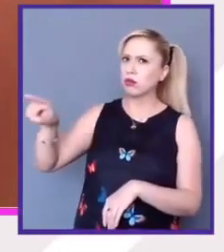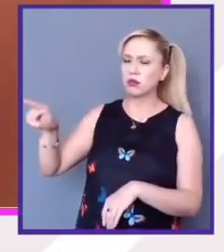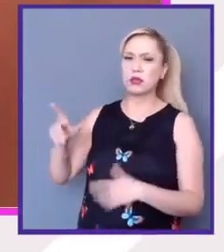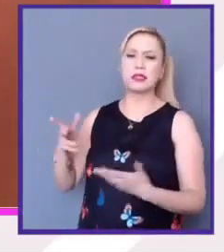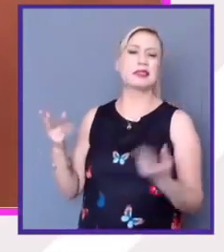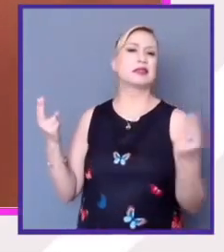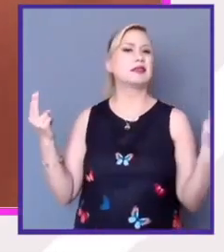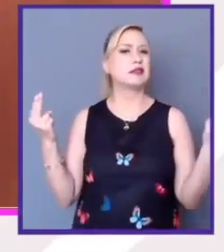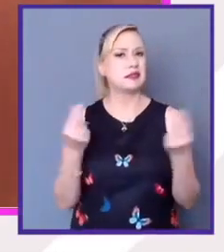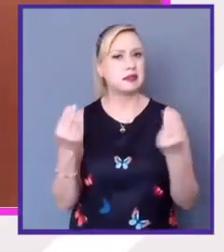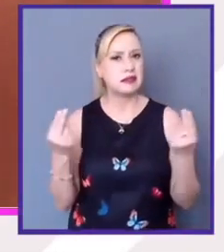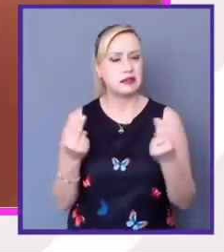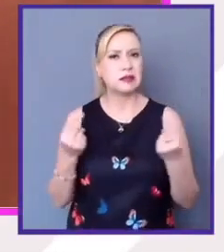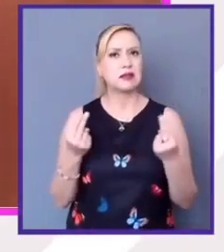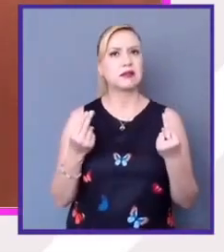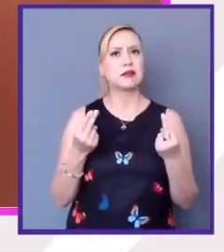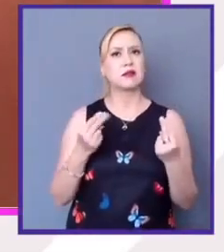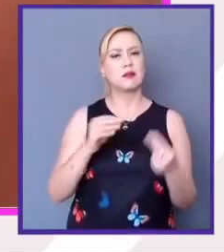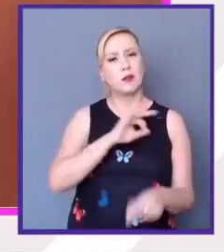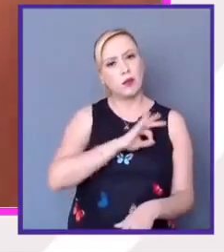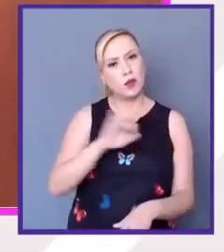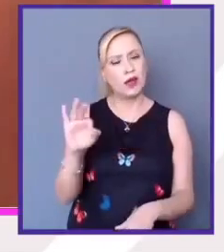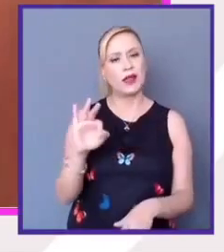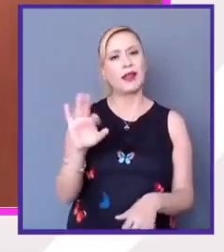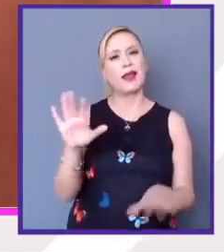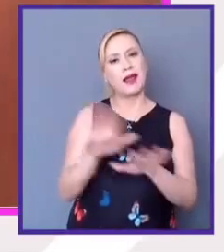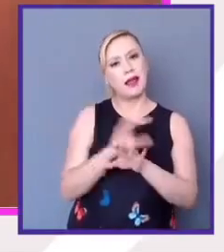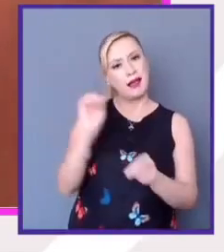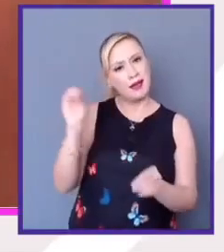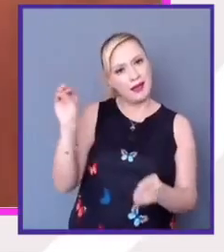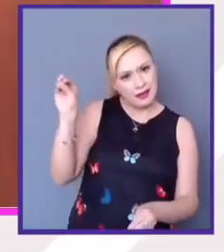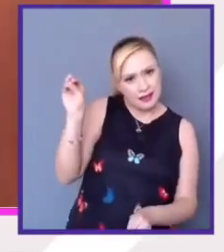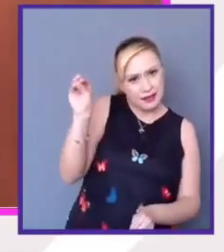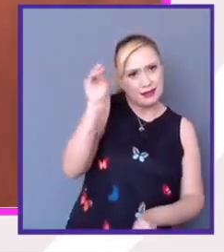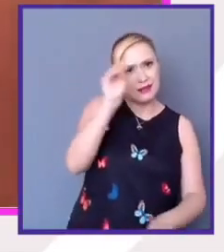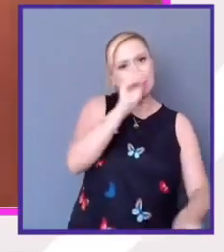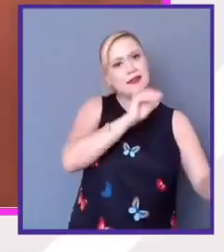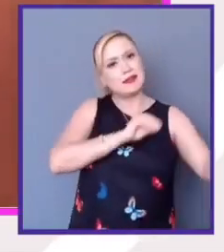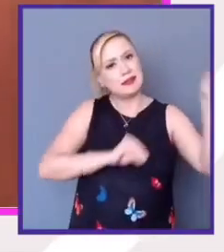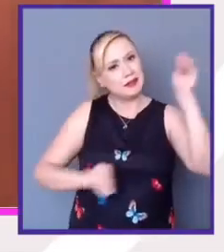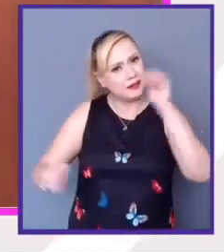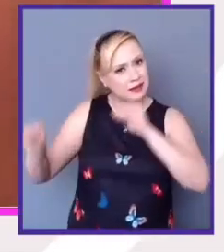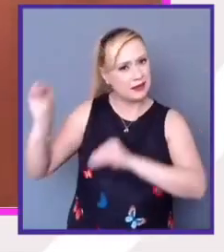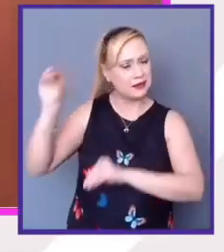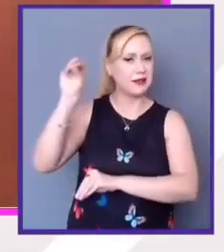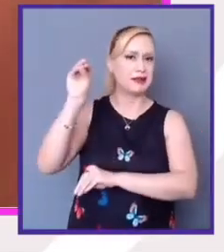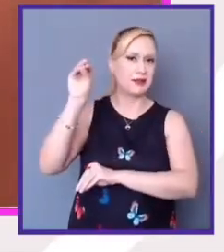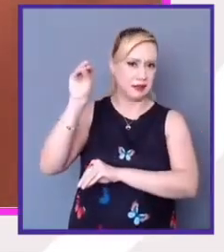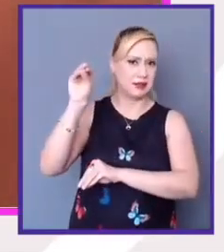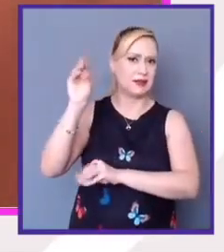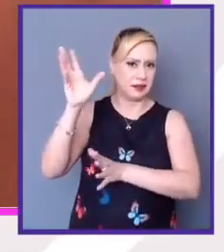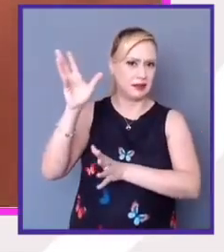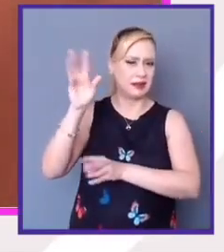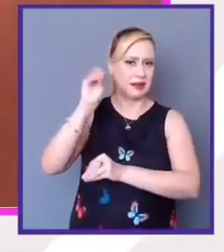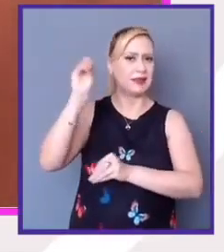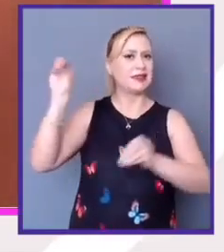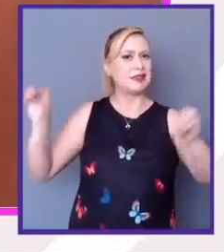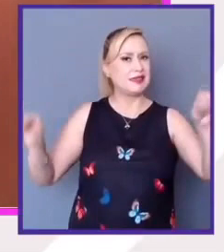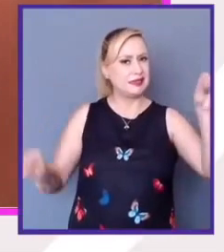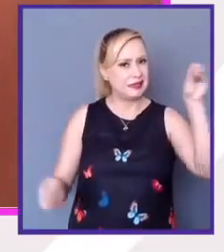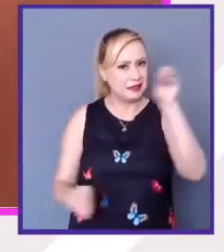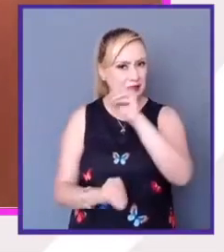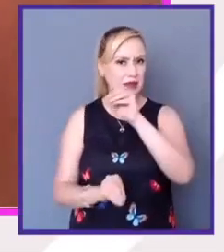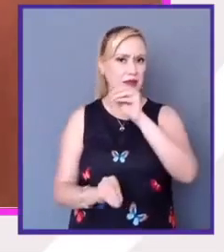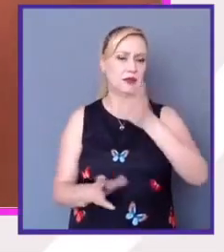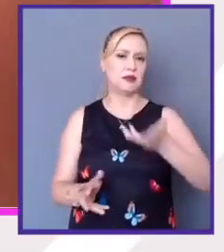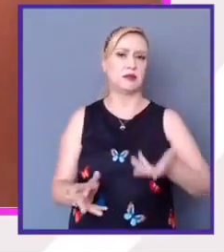necesario que podamos gestionar esos privilegios, entender que mi privilegio no quiere decir que me compró todo en la vida y que por eso llegué a un